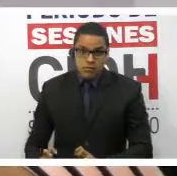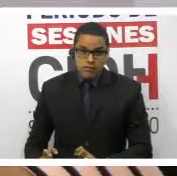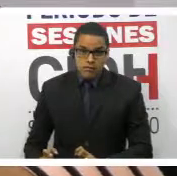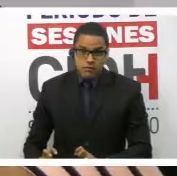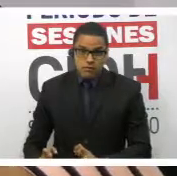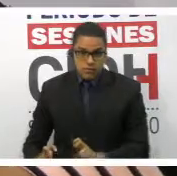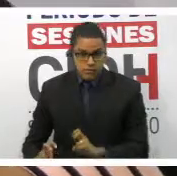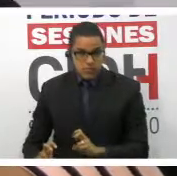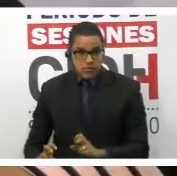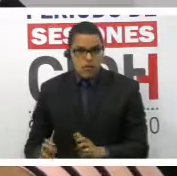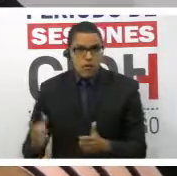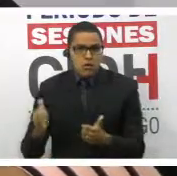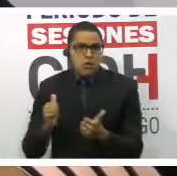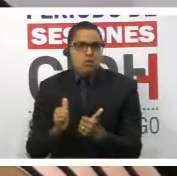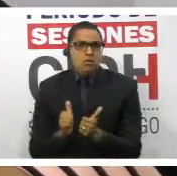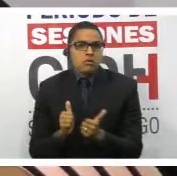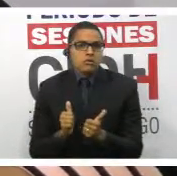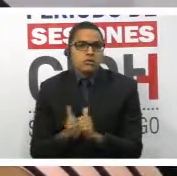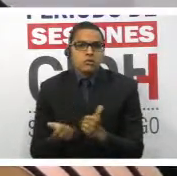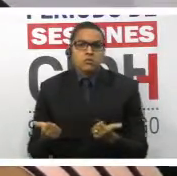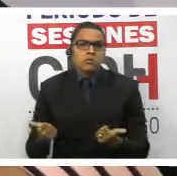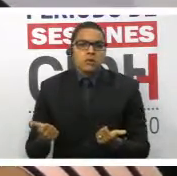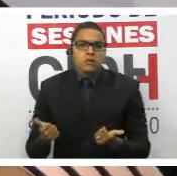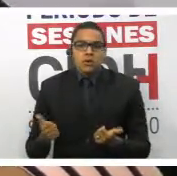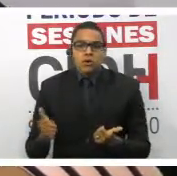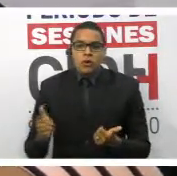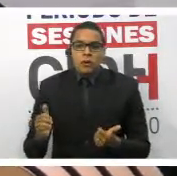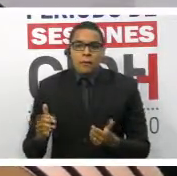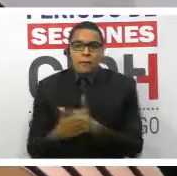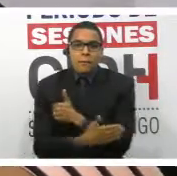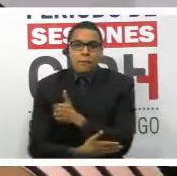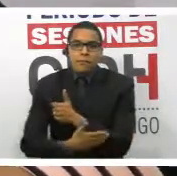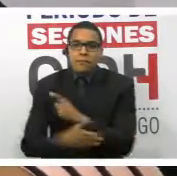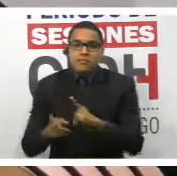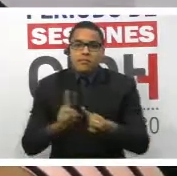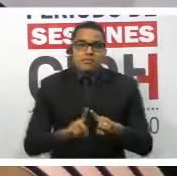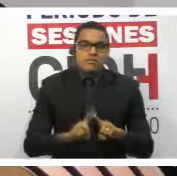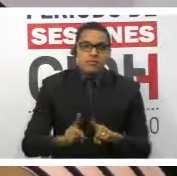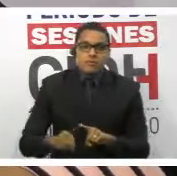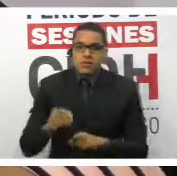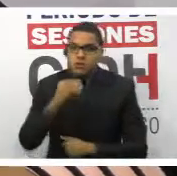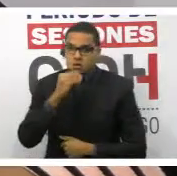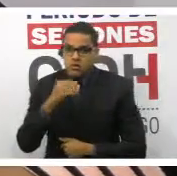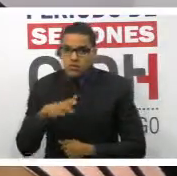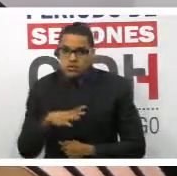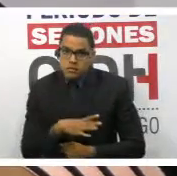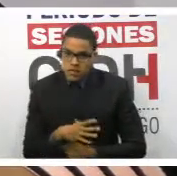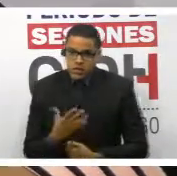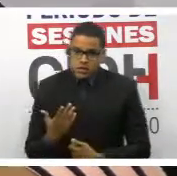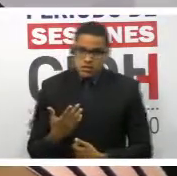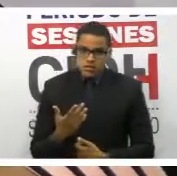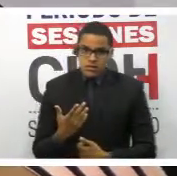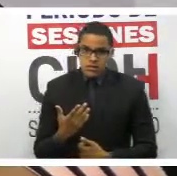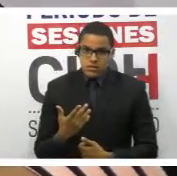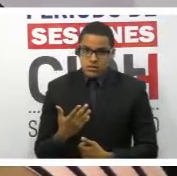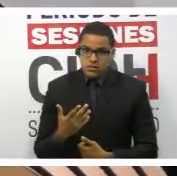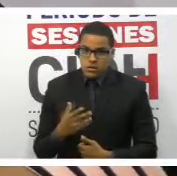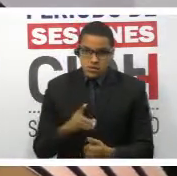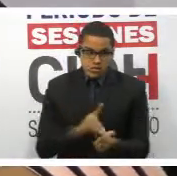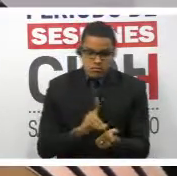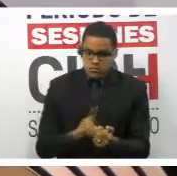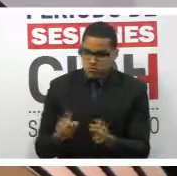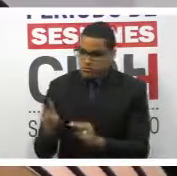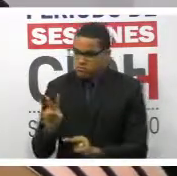como como en sus países están realmente atendiéndose y